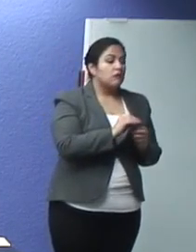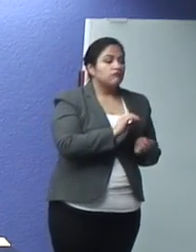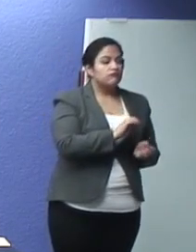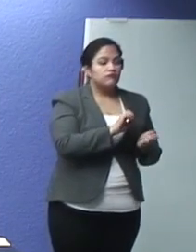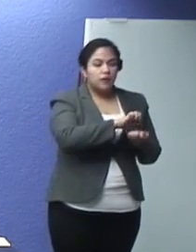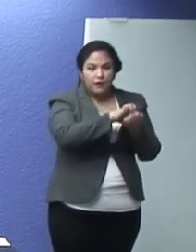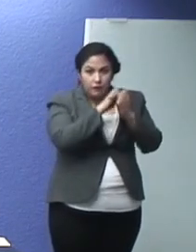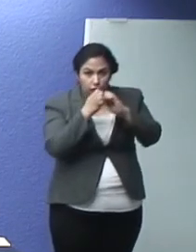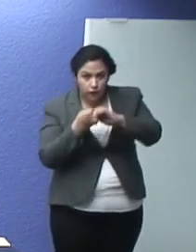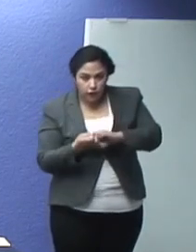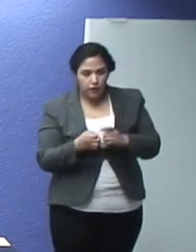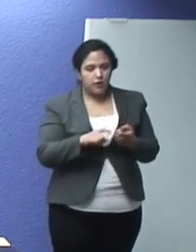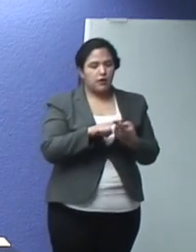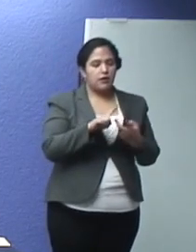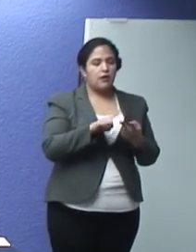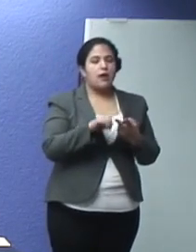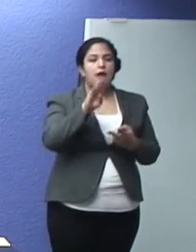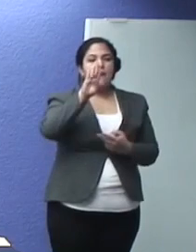explicación